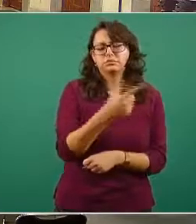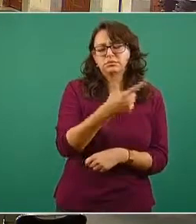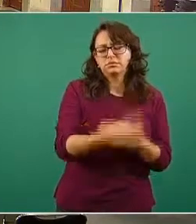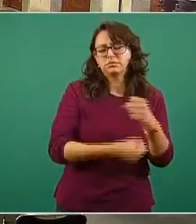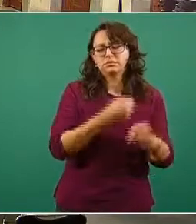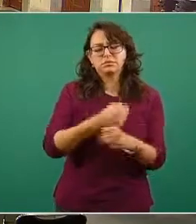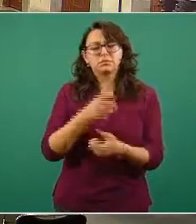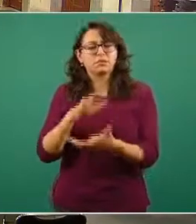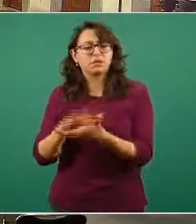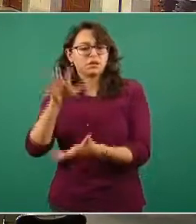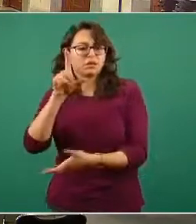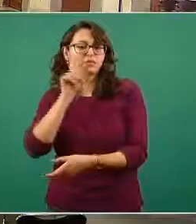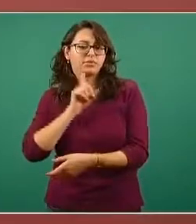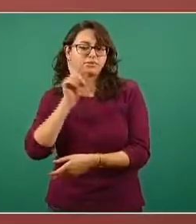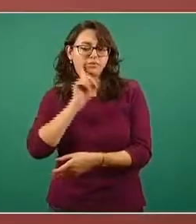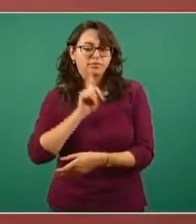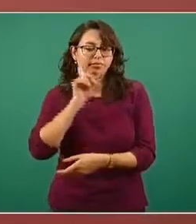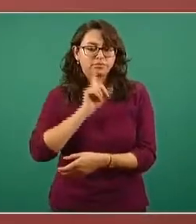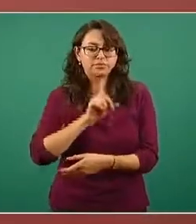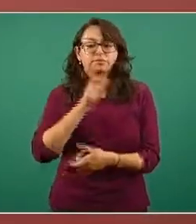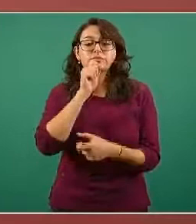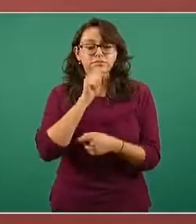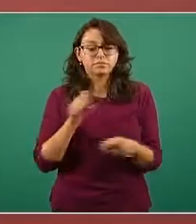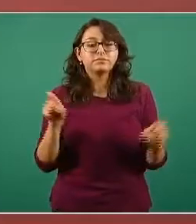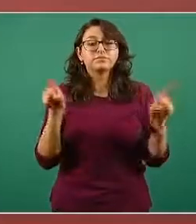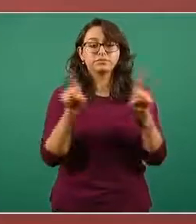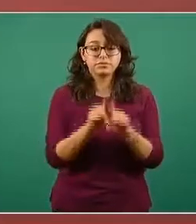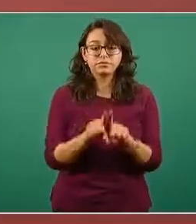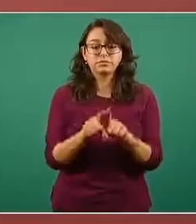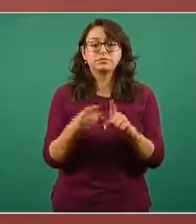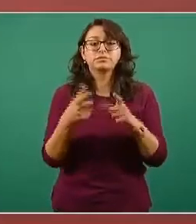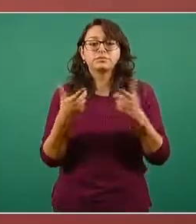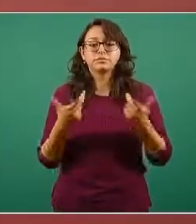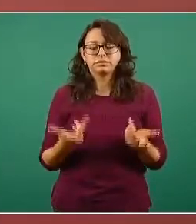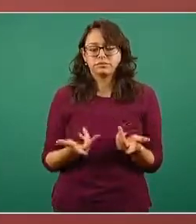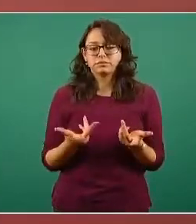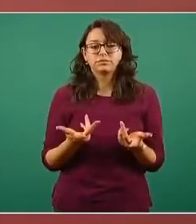predominio en las mujeres, 34 años, y también varios de